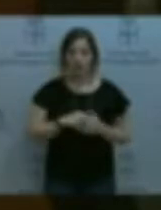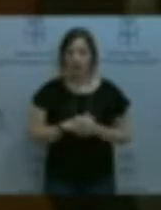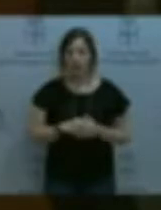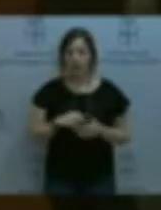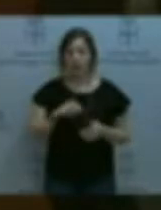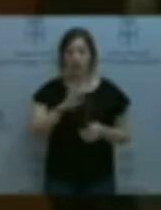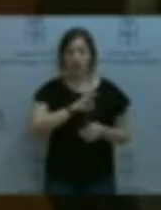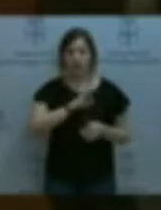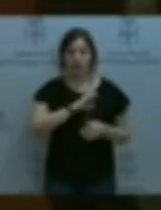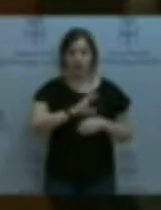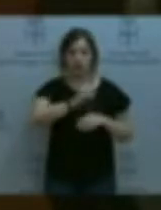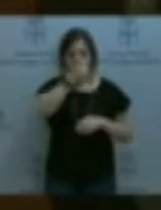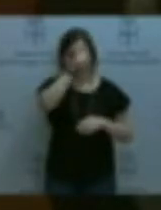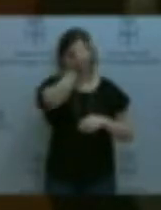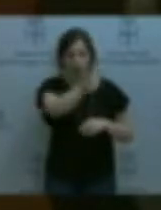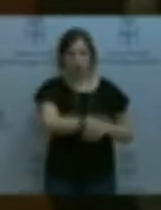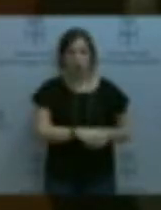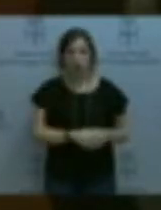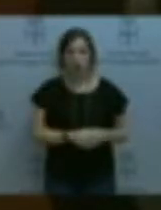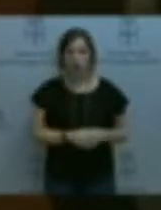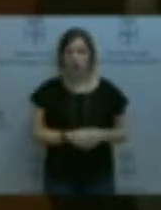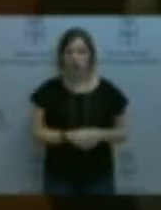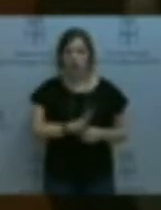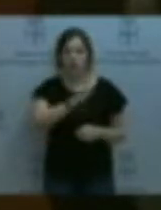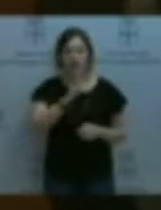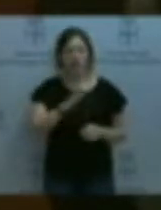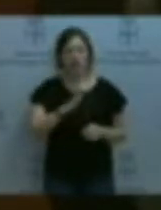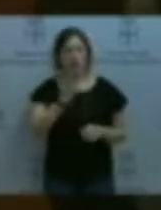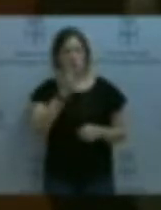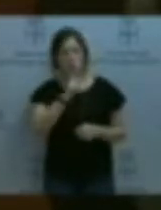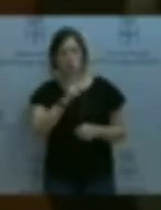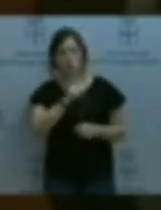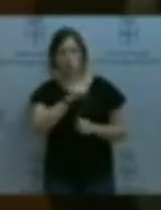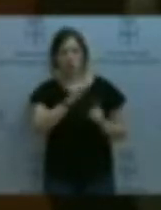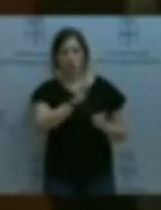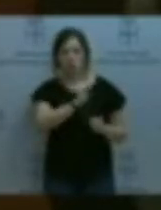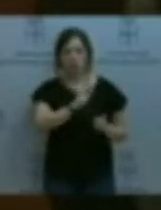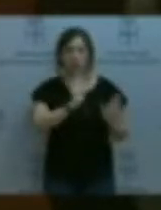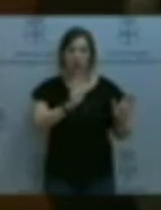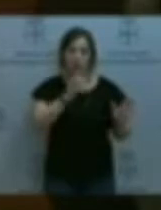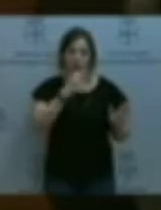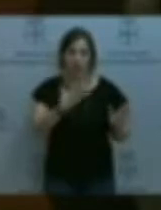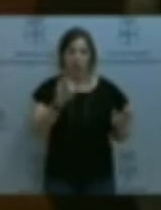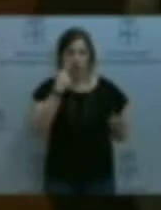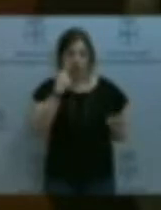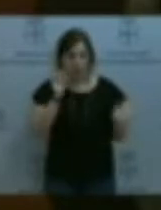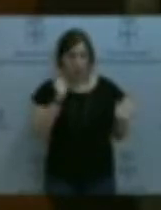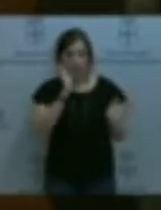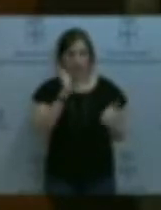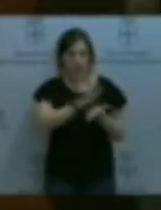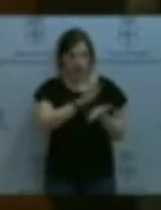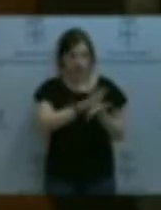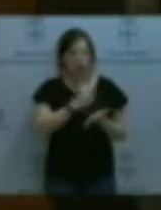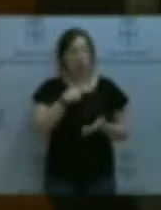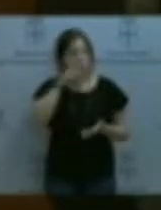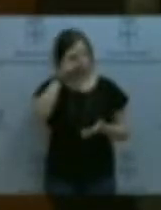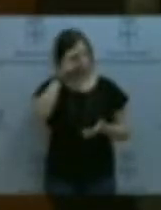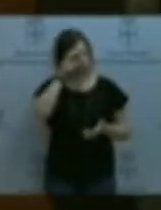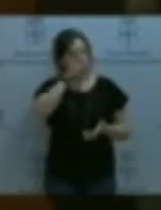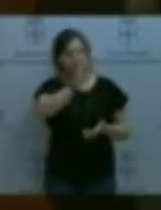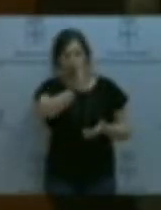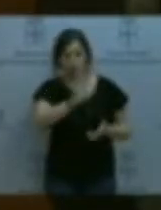no le siente bien la pregunta pero bueno vamos a ver para su tranquilidad así que le escuché y le escuché con atención porque